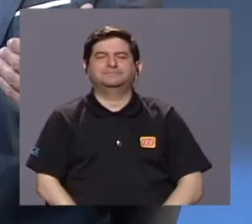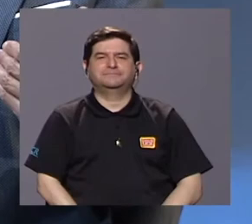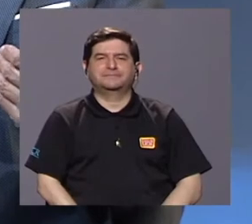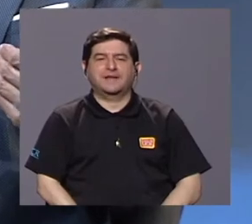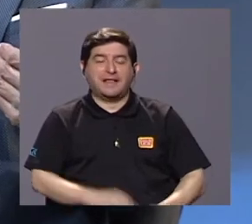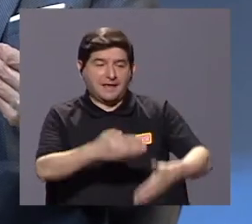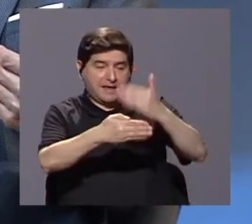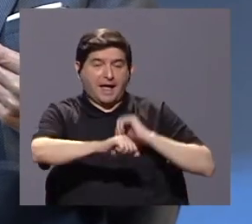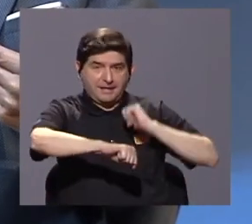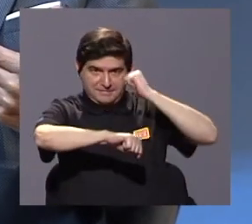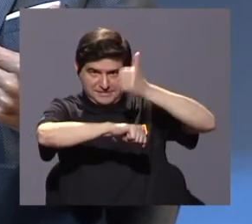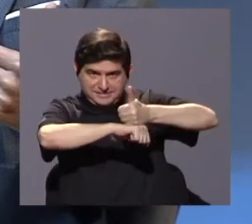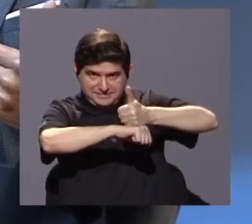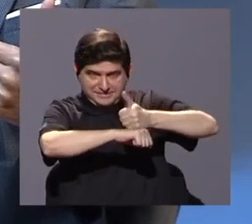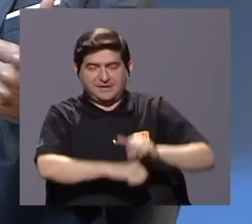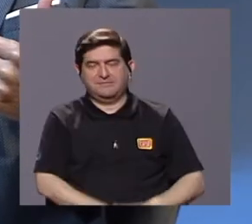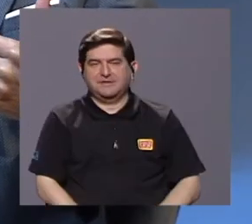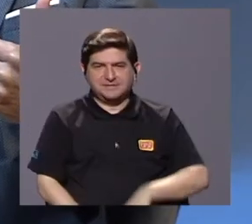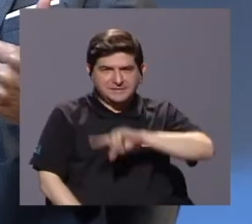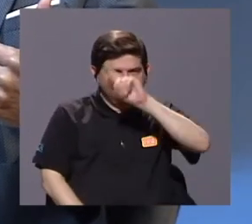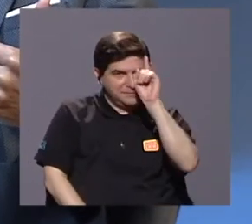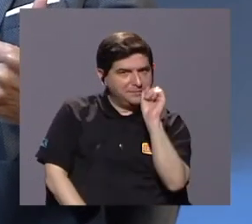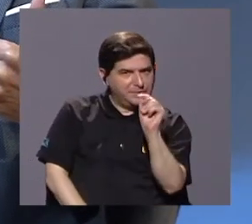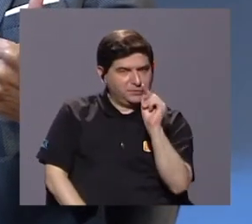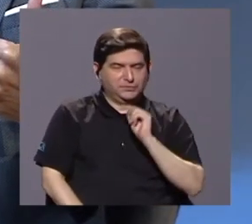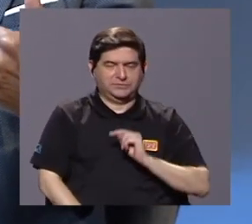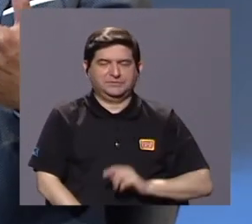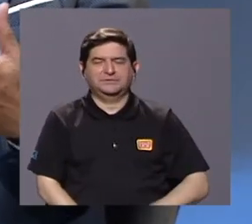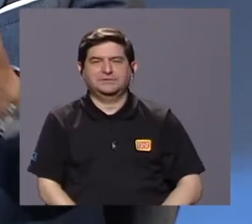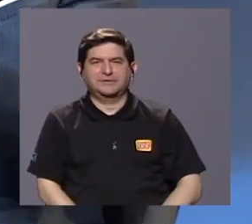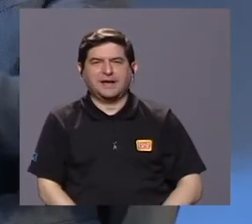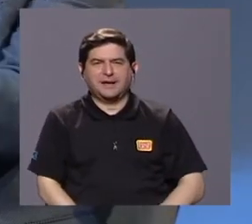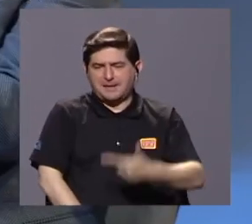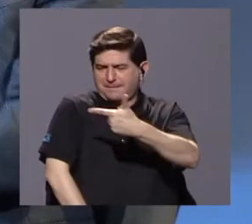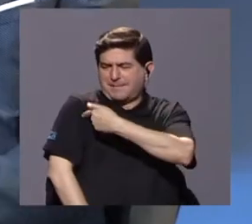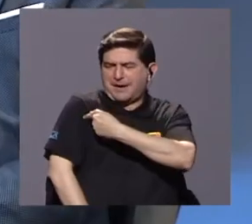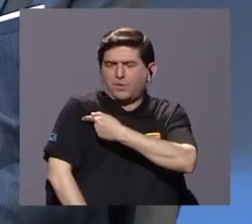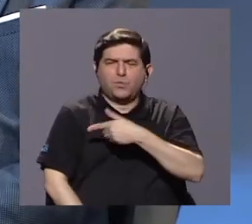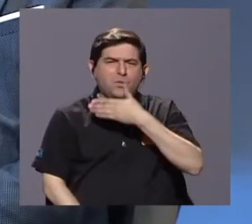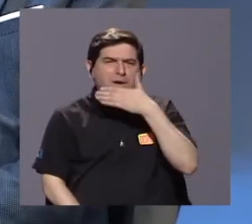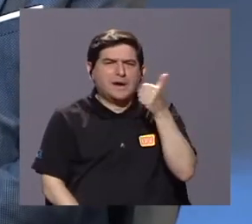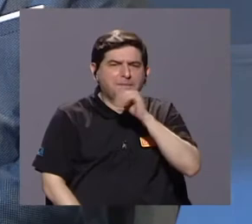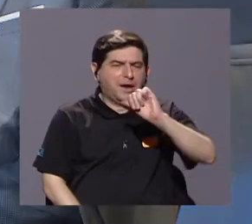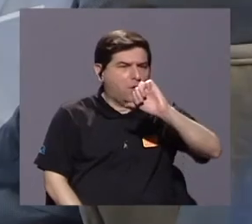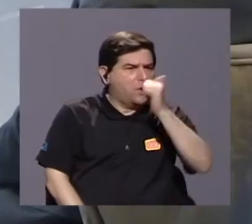dejamos planteado en el segmento anterior, doctor. ¿Hay vacunas mejores que otras?